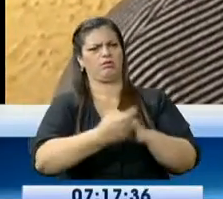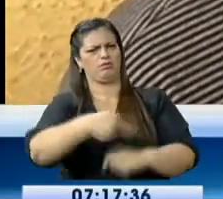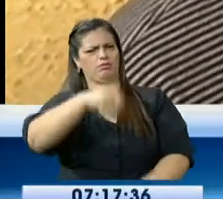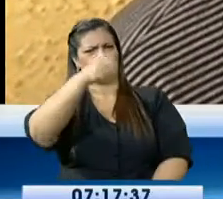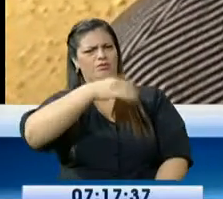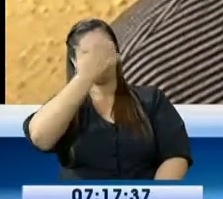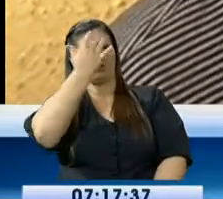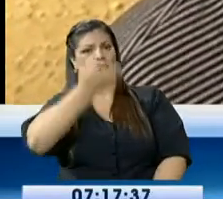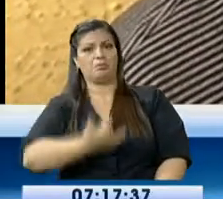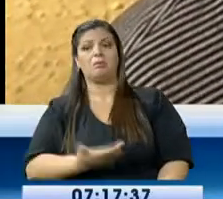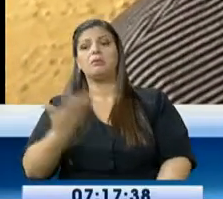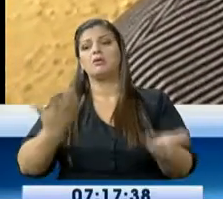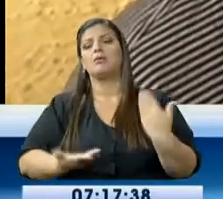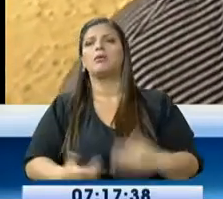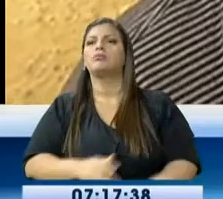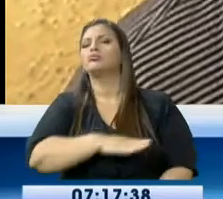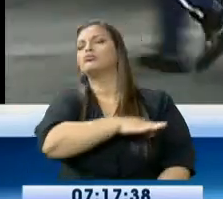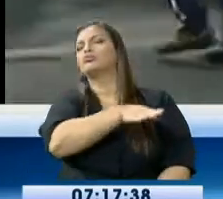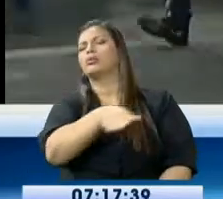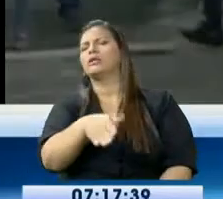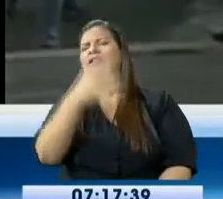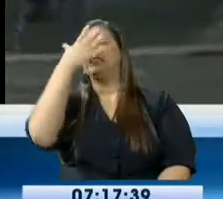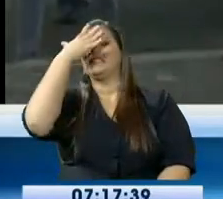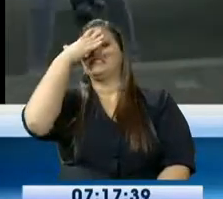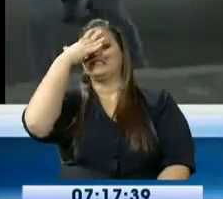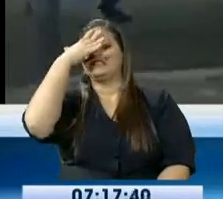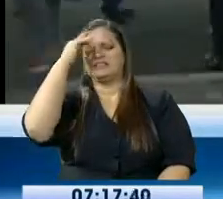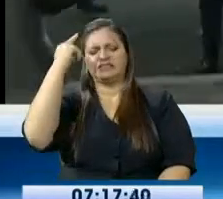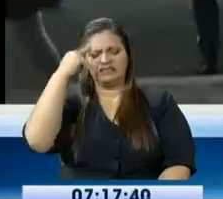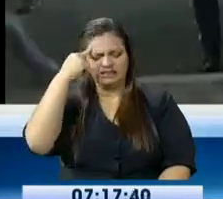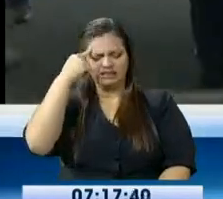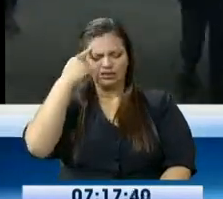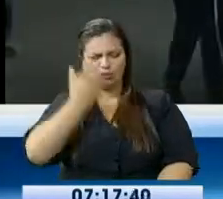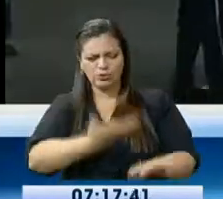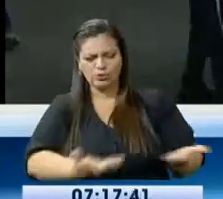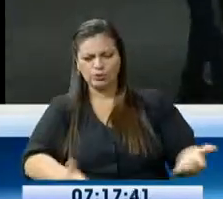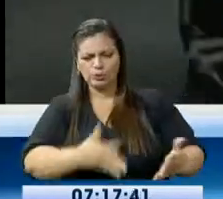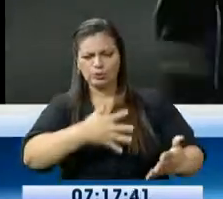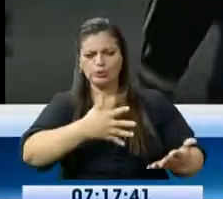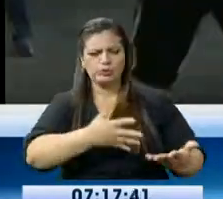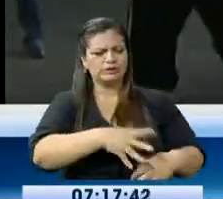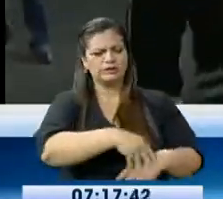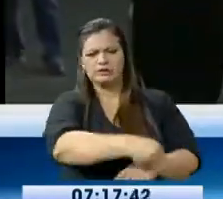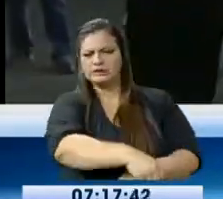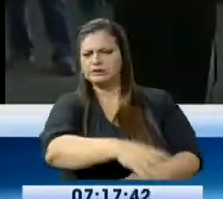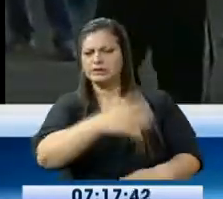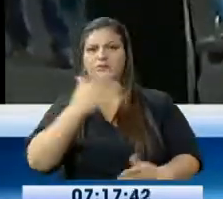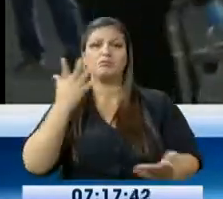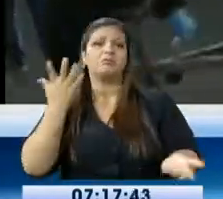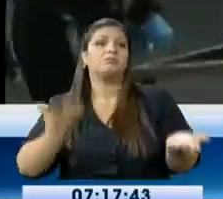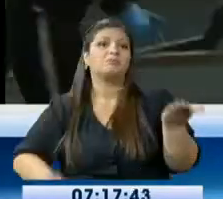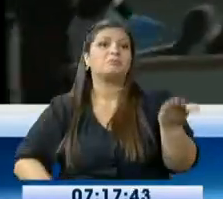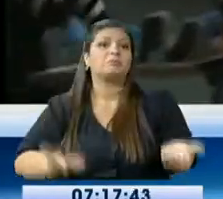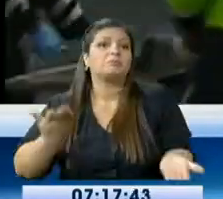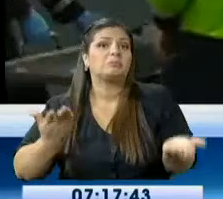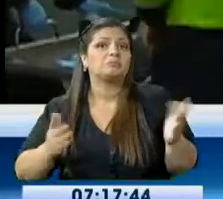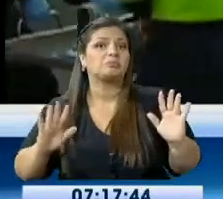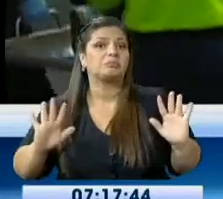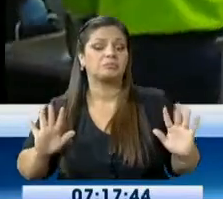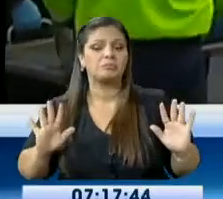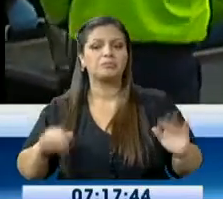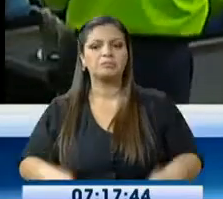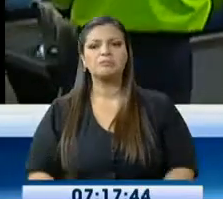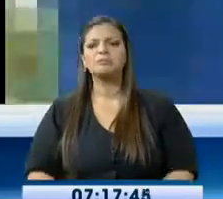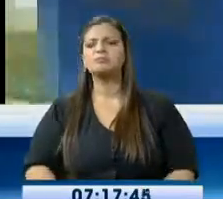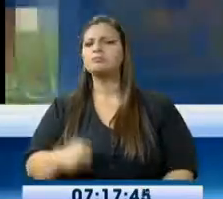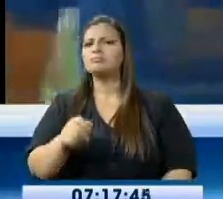haber olvidado algo, de haber estado regresando de nuevo. El herido fue trasladado hasta una casa de salud, mientras que al fallecido lo llevaron hasta la morgue de